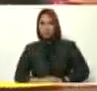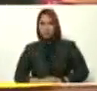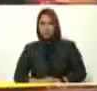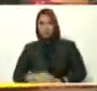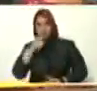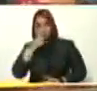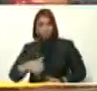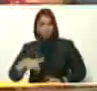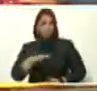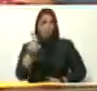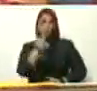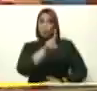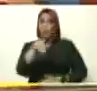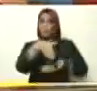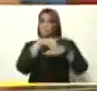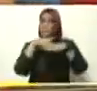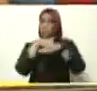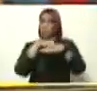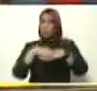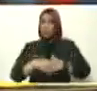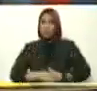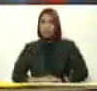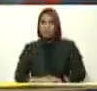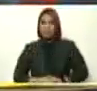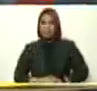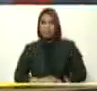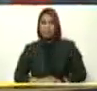El pueblo no perdona.